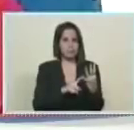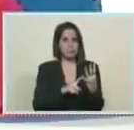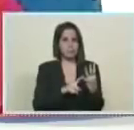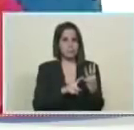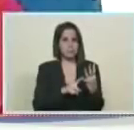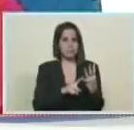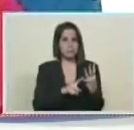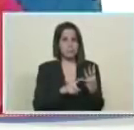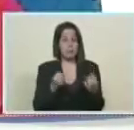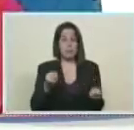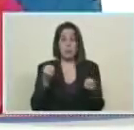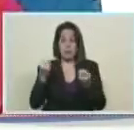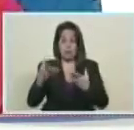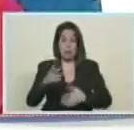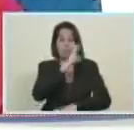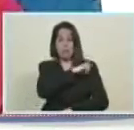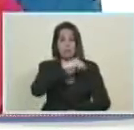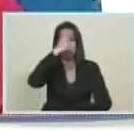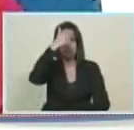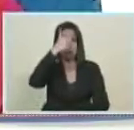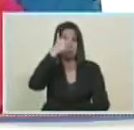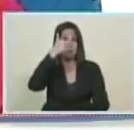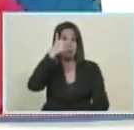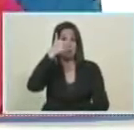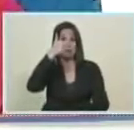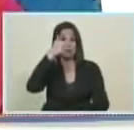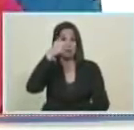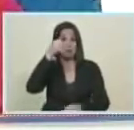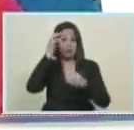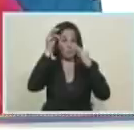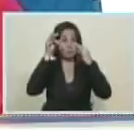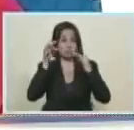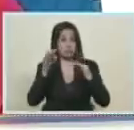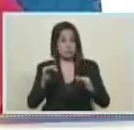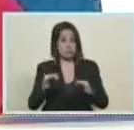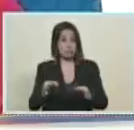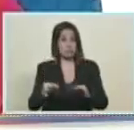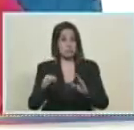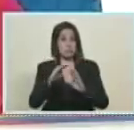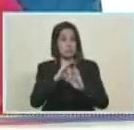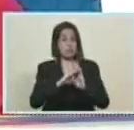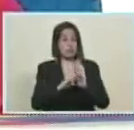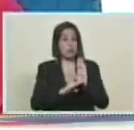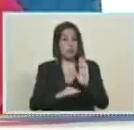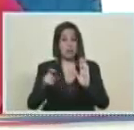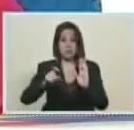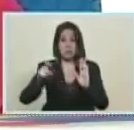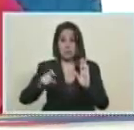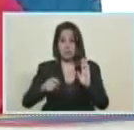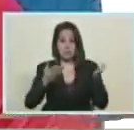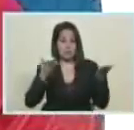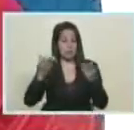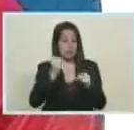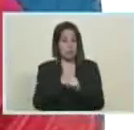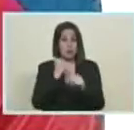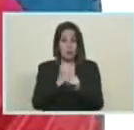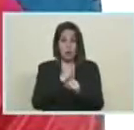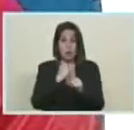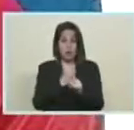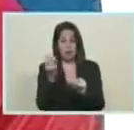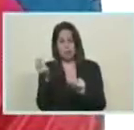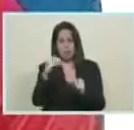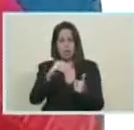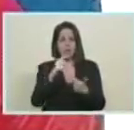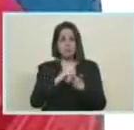para designar esta directiva y designar las instancias necesarias de conducción. Y además